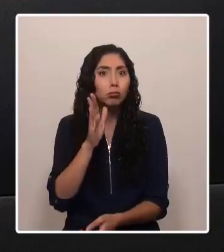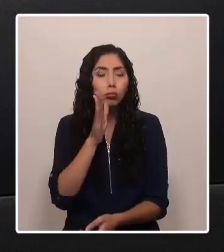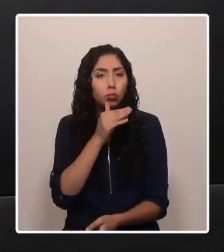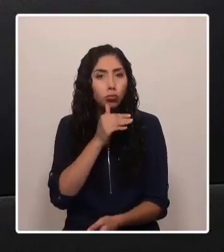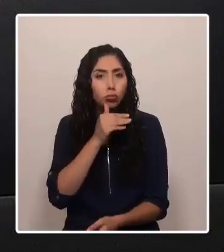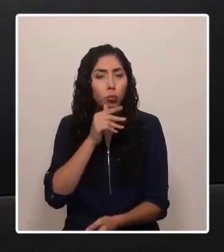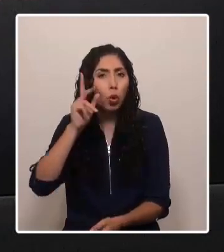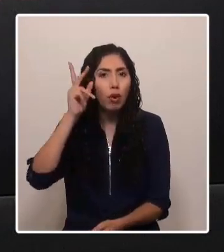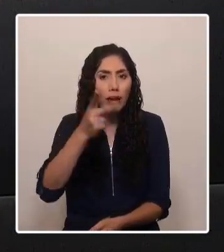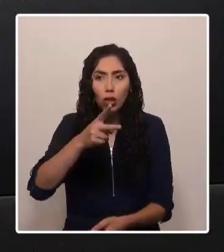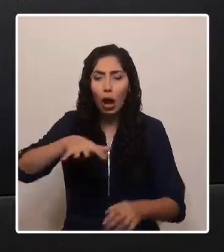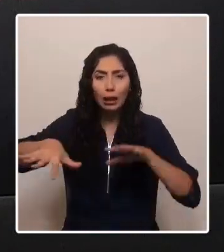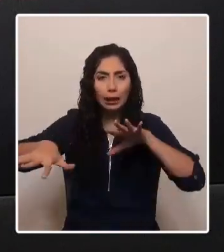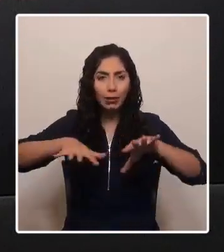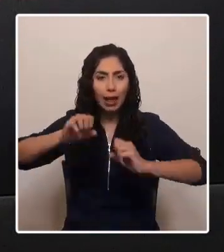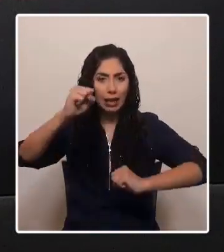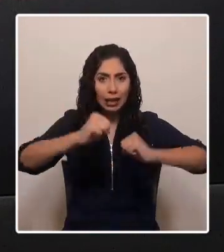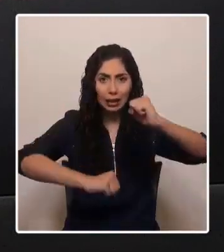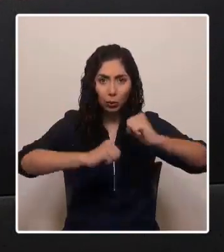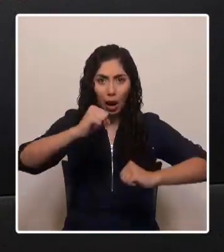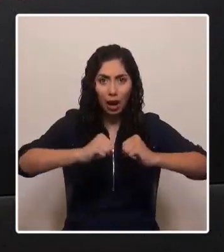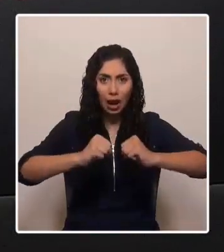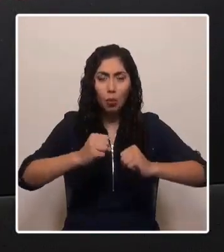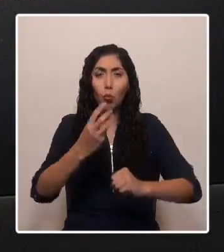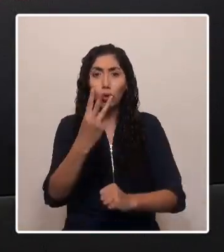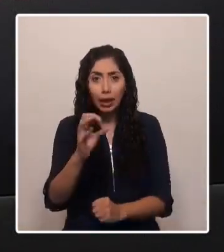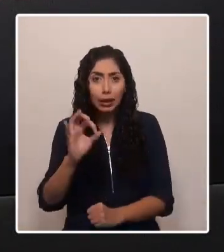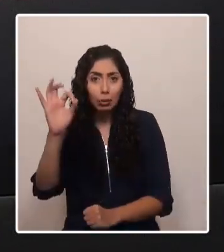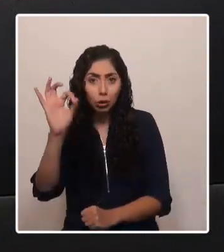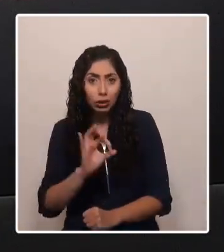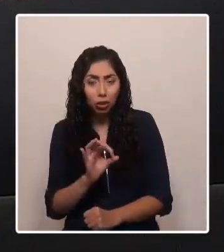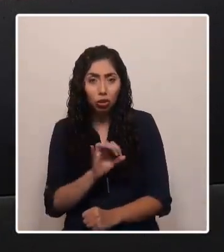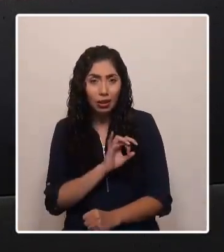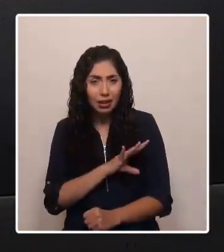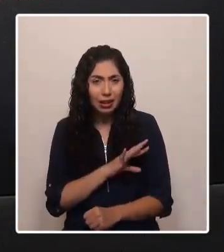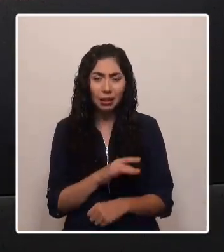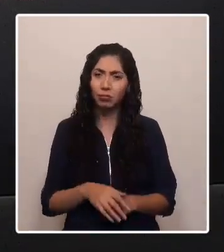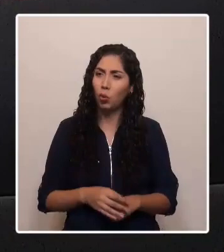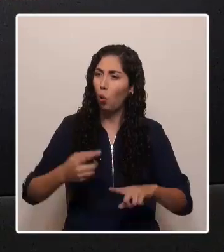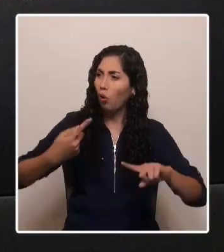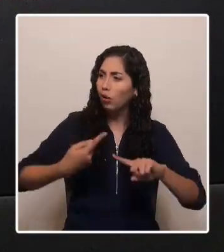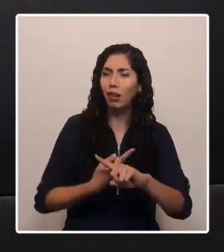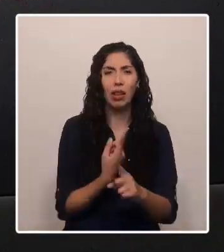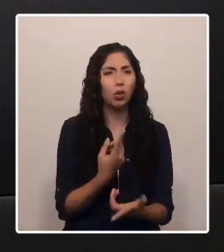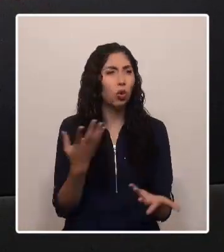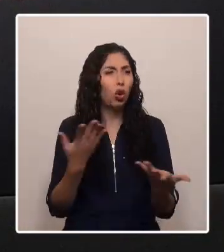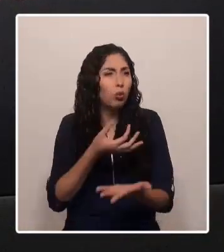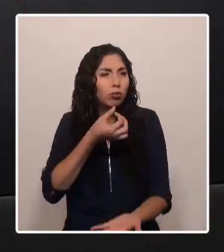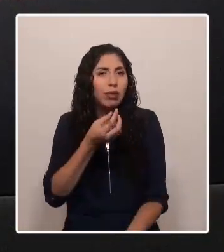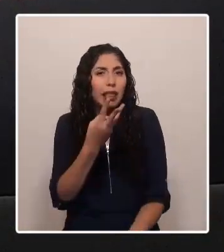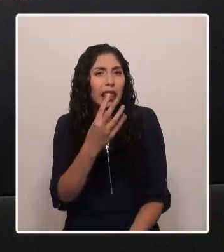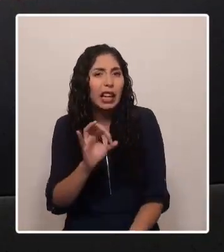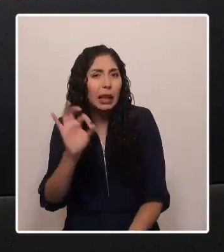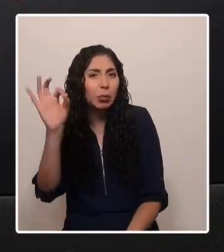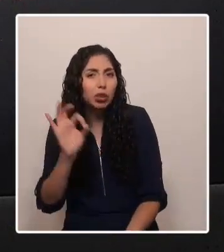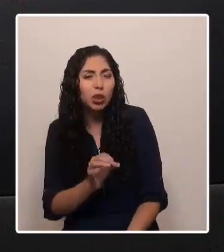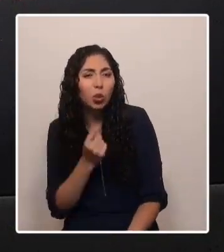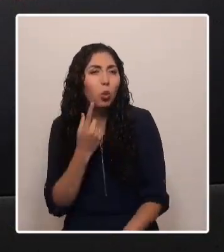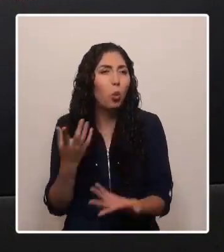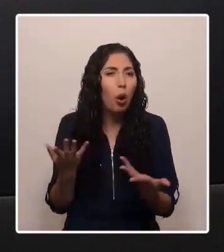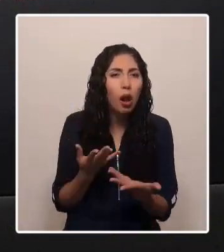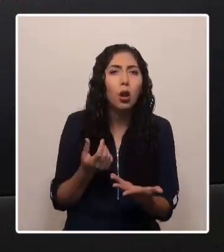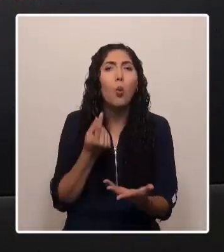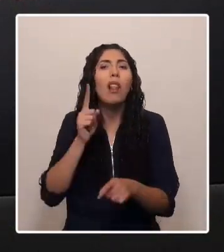un 30% de Chile. Nuevamente, ¿cómo se define este 30%? ¿Cómo se definen estos